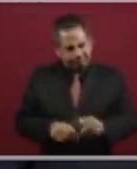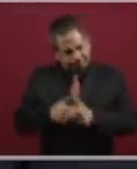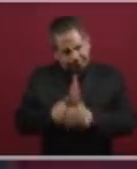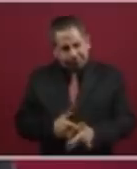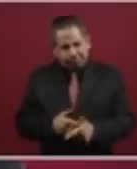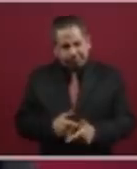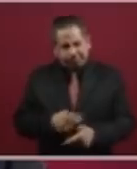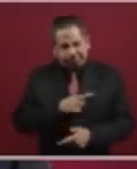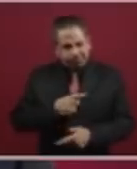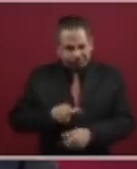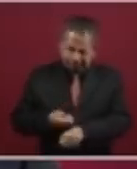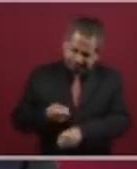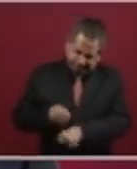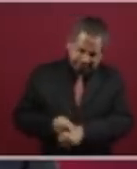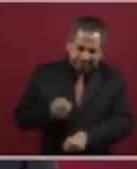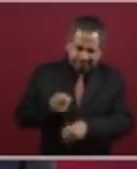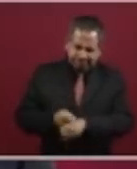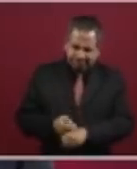hay que ser tercos